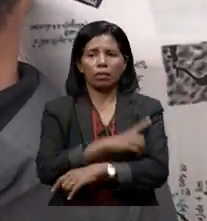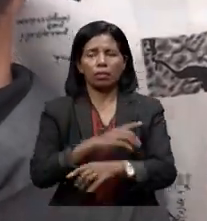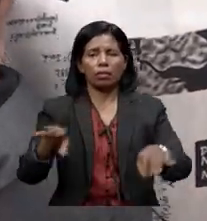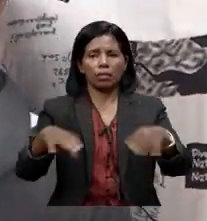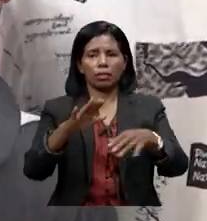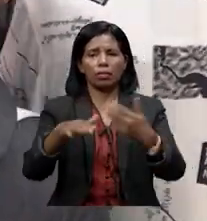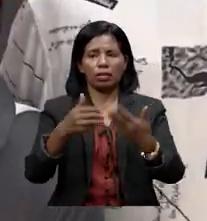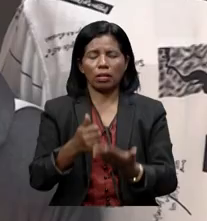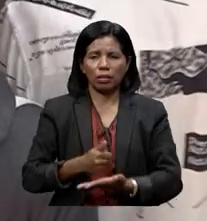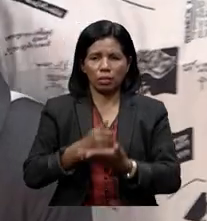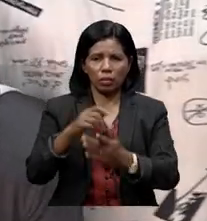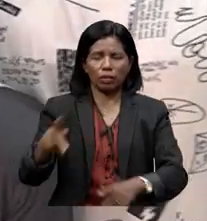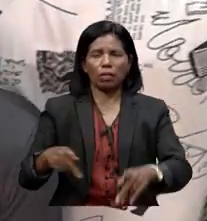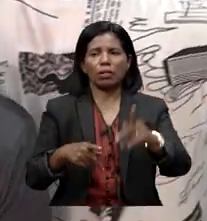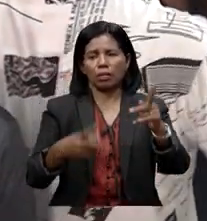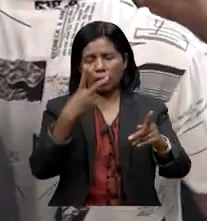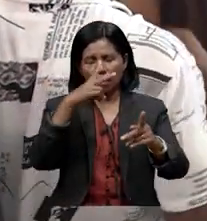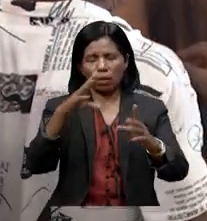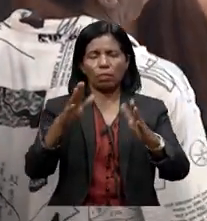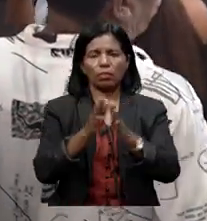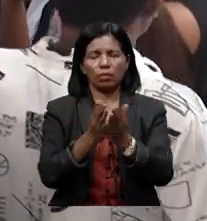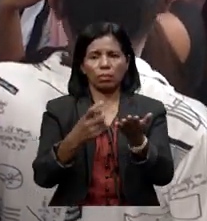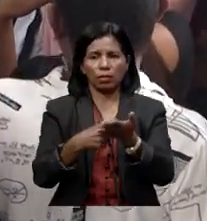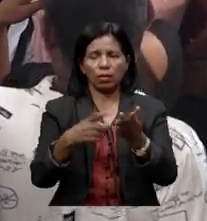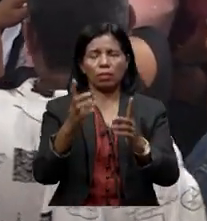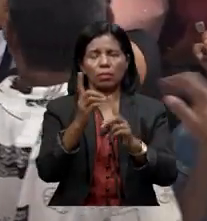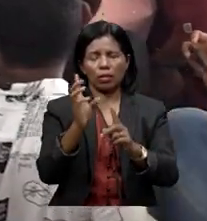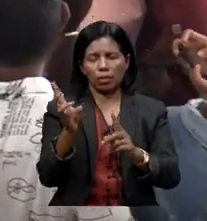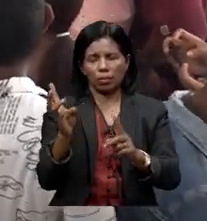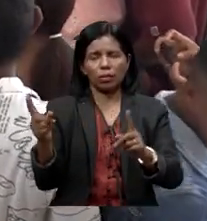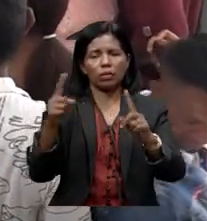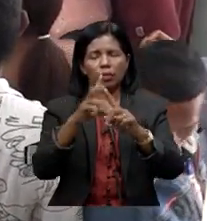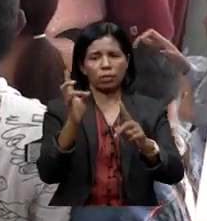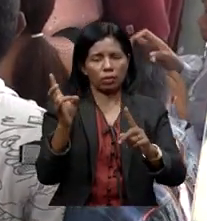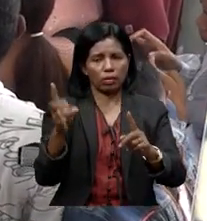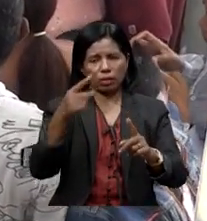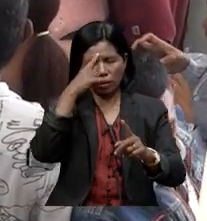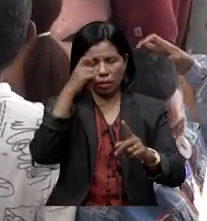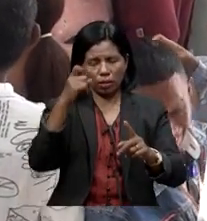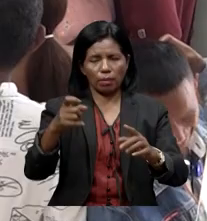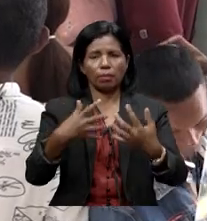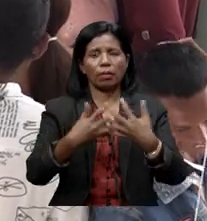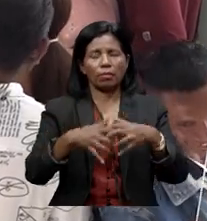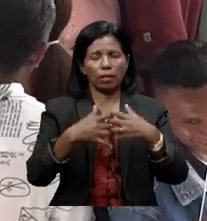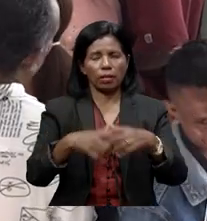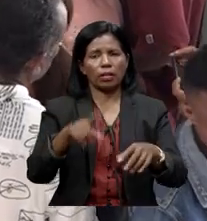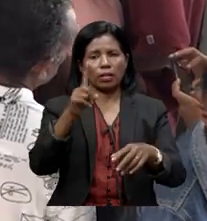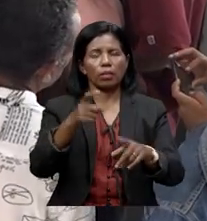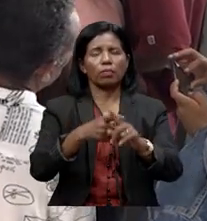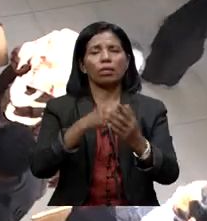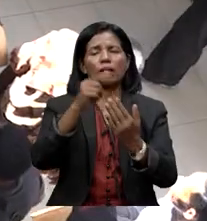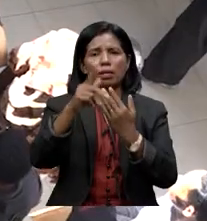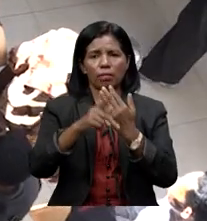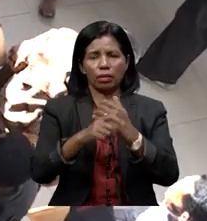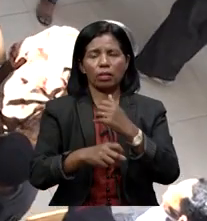notariado atende público, nebe atu trata pasaporte, husi neng nulu, to hitu nulu, tamo máquina imprimi, ida deit. No husi fulan abril, to